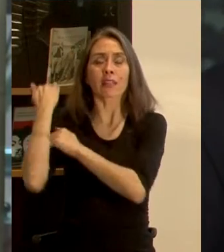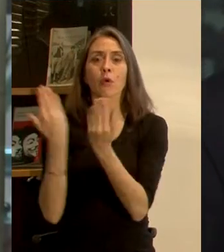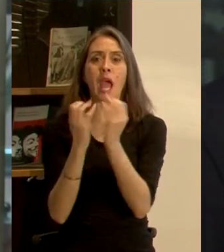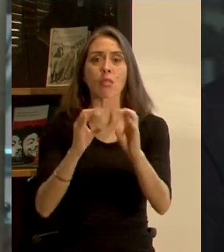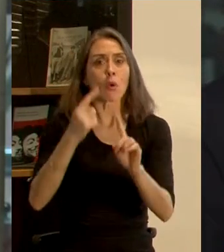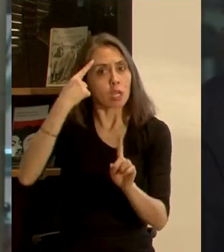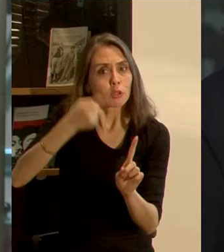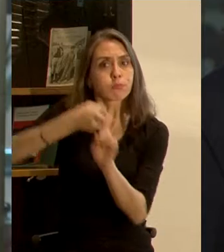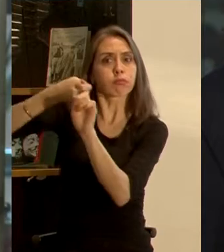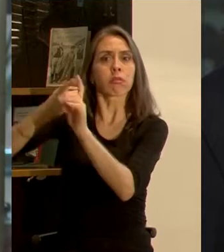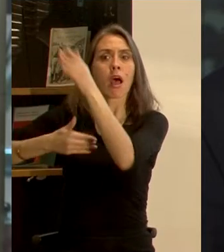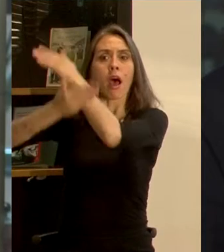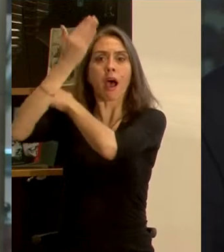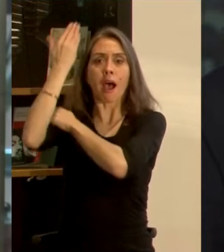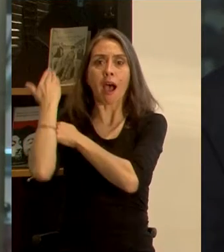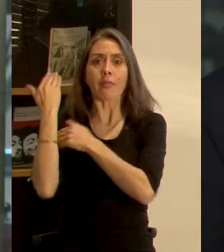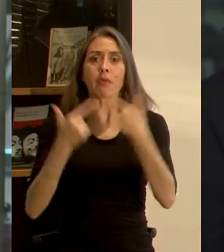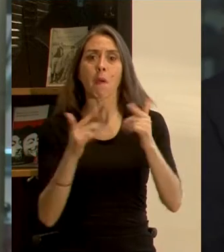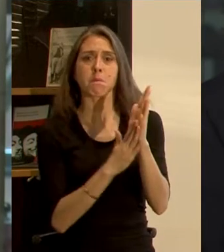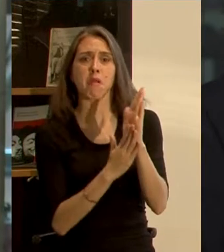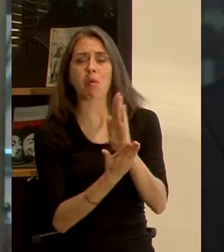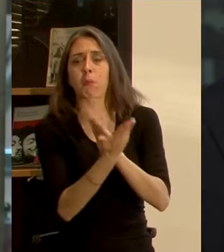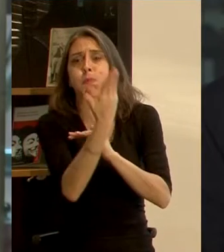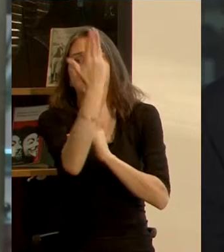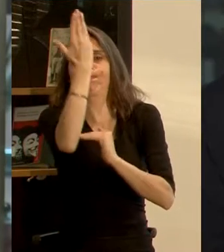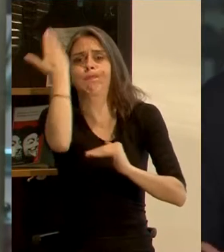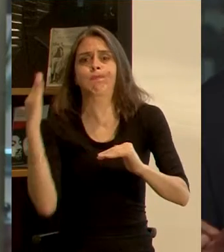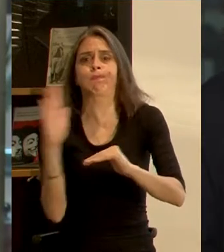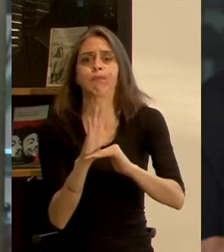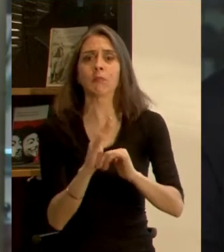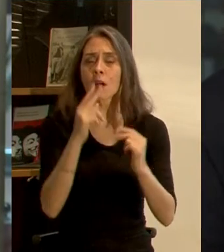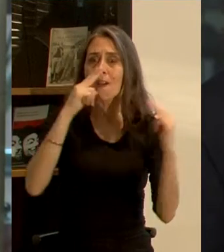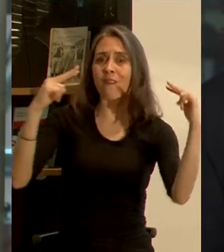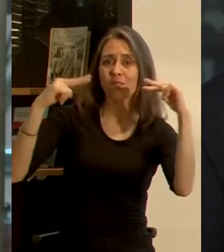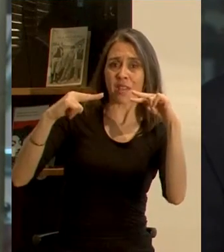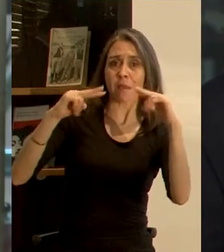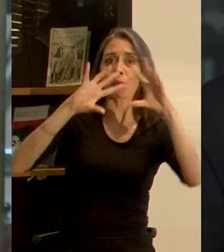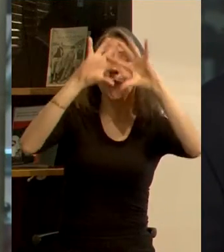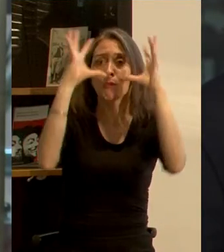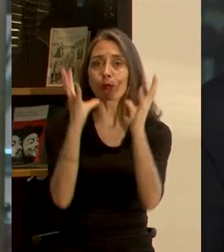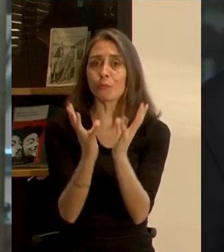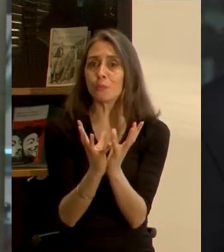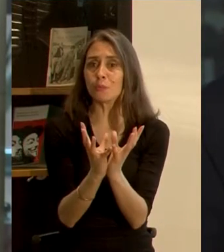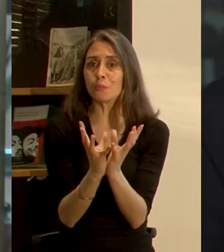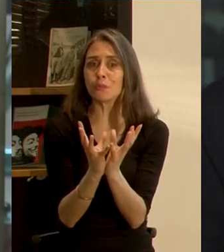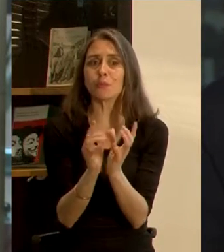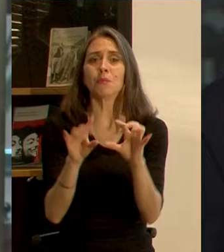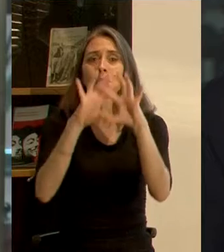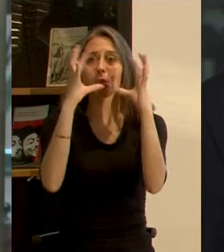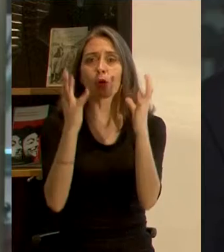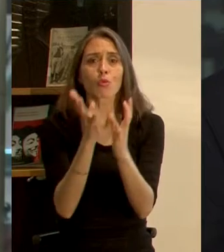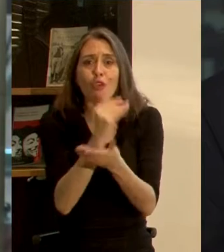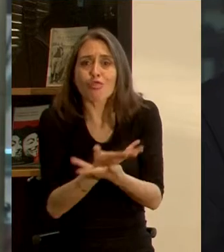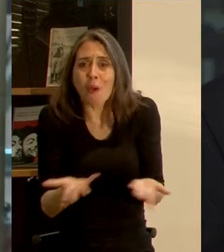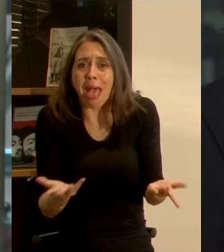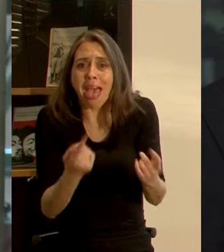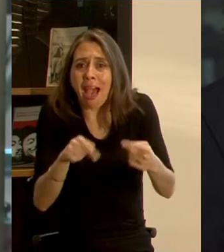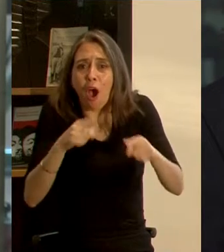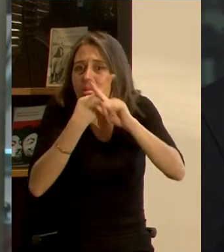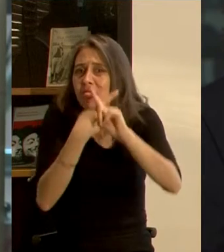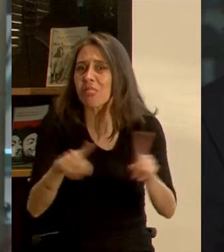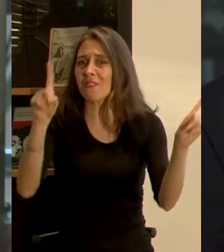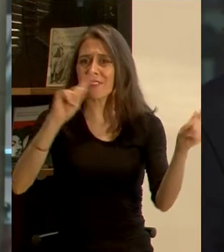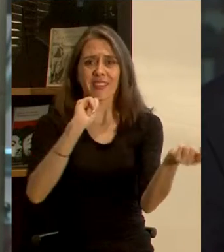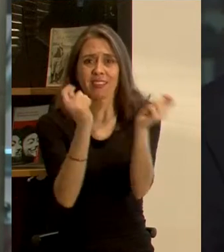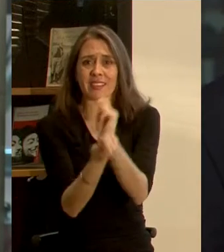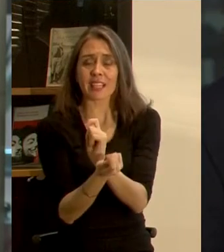arcaica, porque tenemos una política arcaica, porque tenemos una visión del mundo que es de un mundo que ya no existe. Entonces,